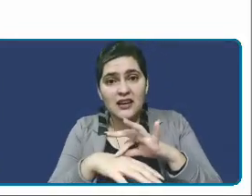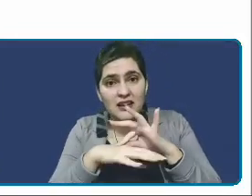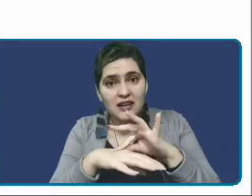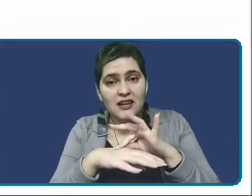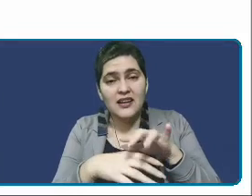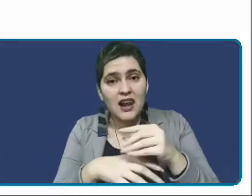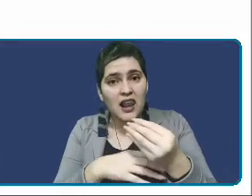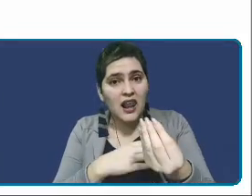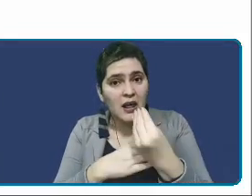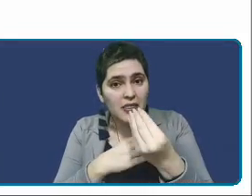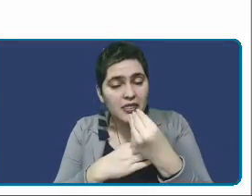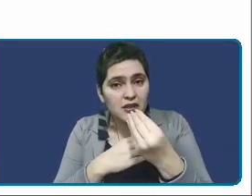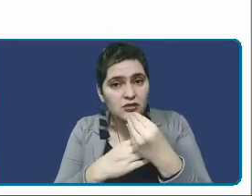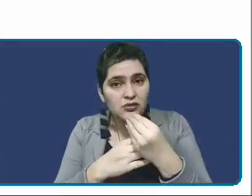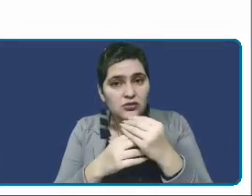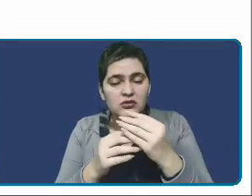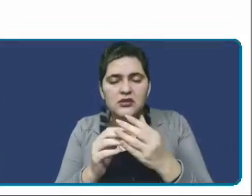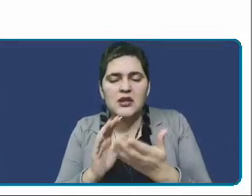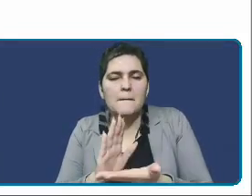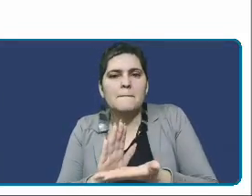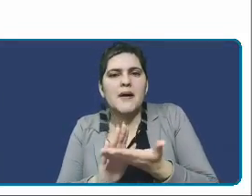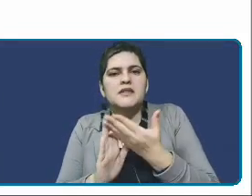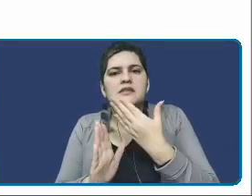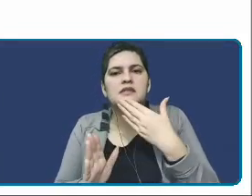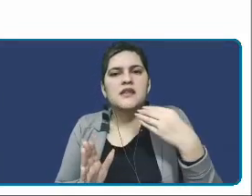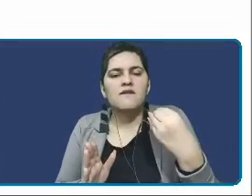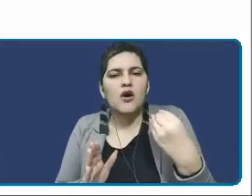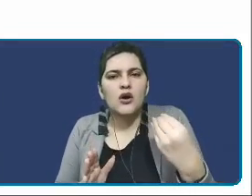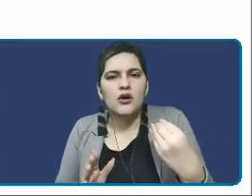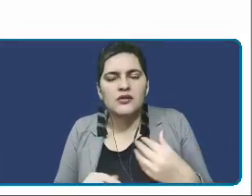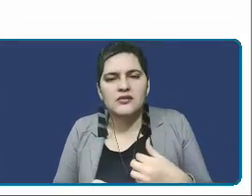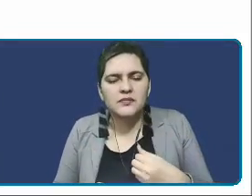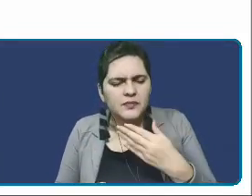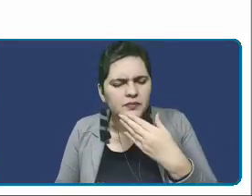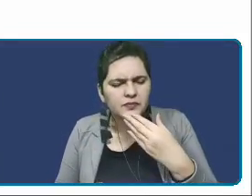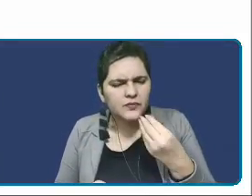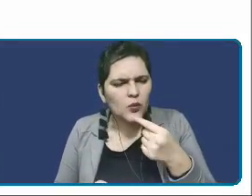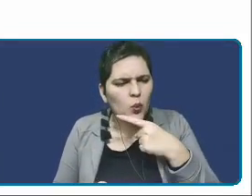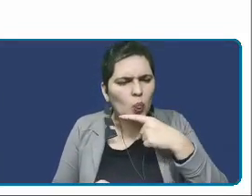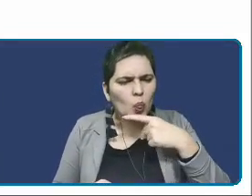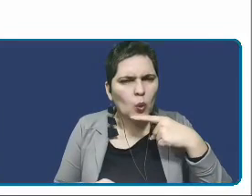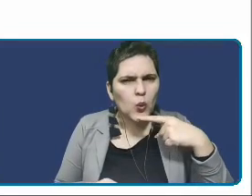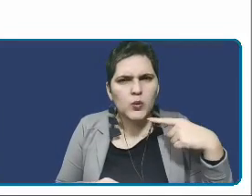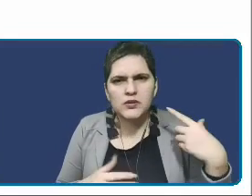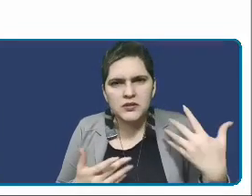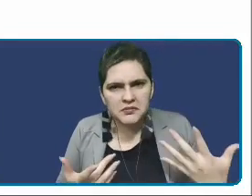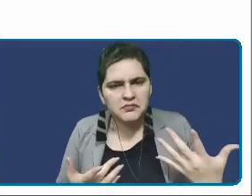mucho para realzar el sabor. Entonces, realzar el sabor dulce o realzar el sabor